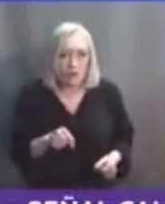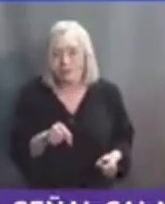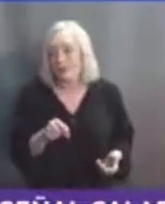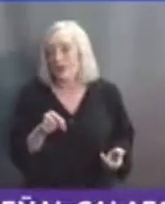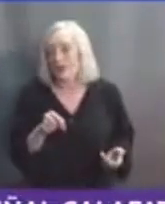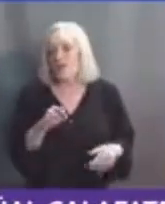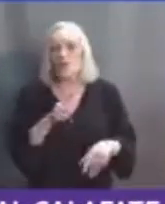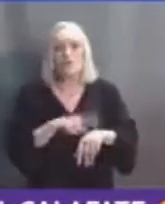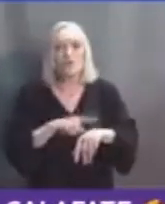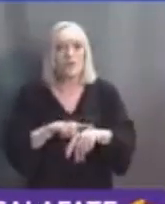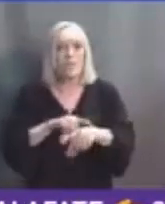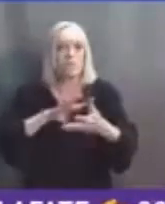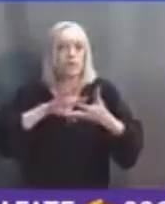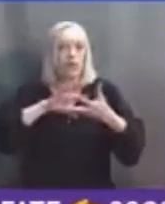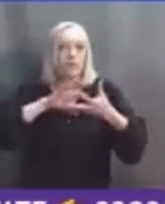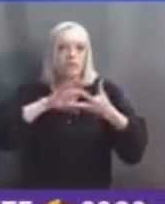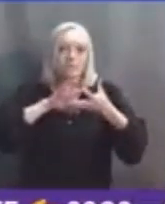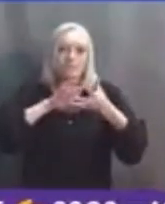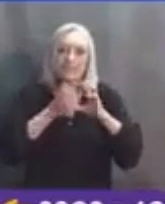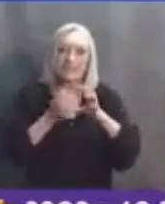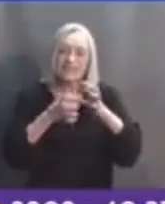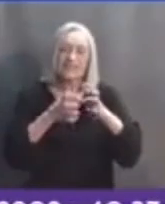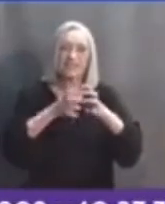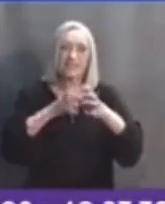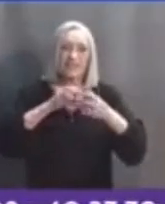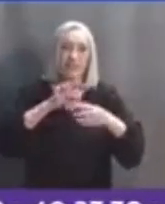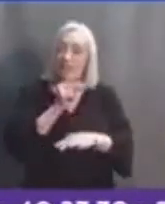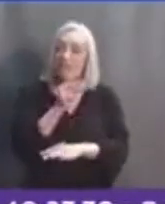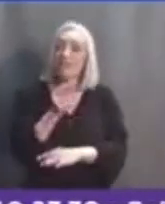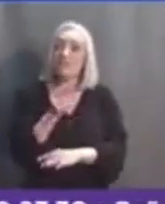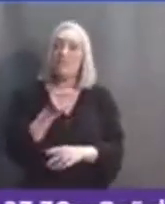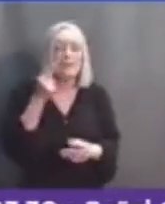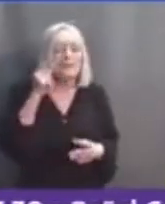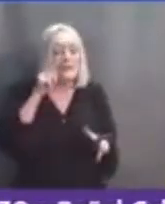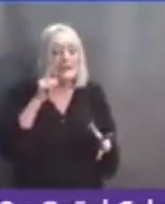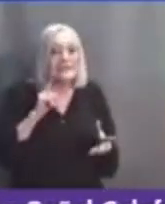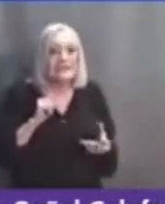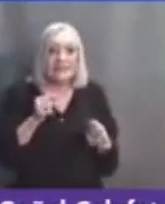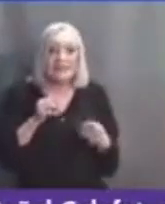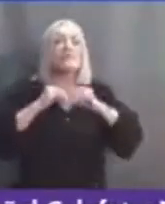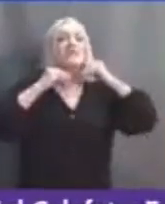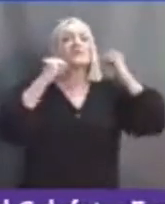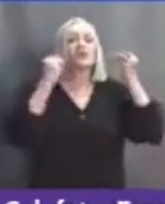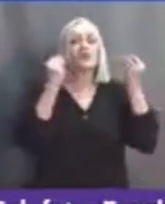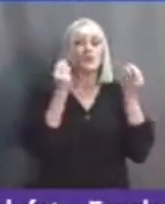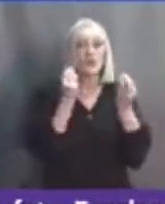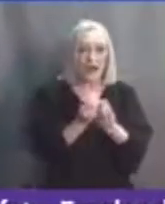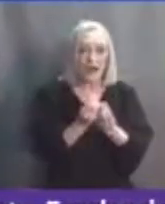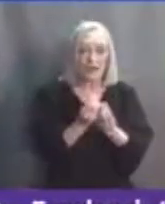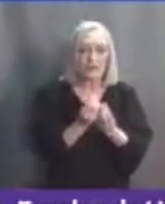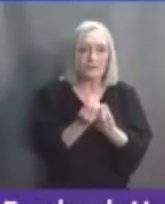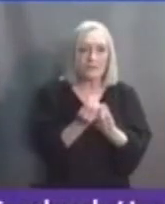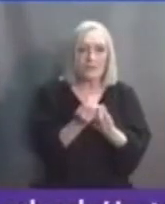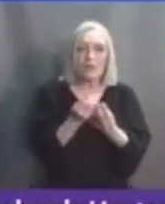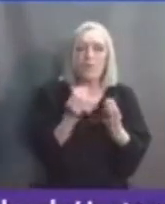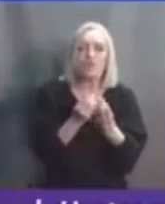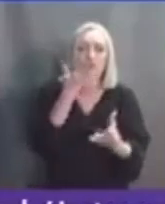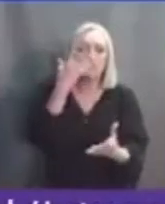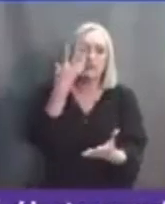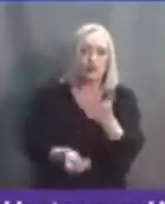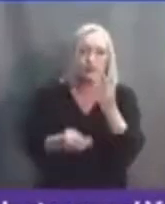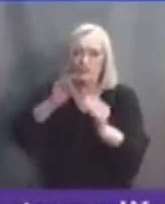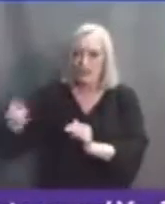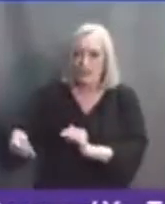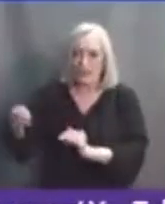es insostenible Lamentablemente somos el resultado de demasiados fracasos